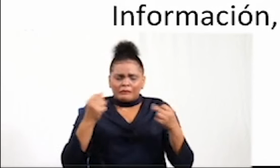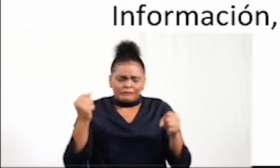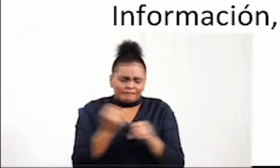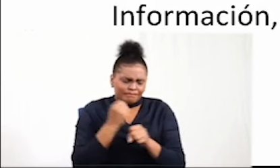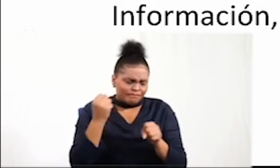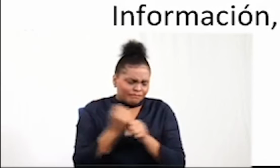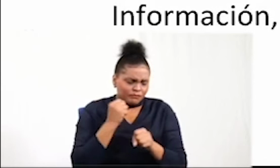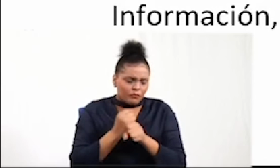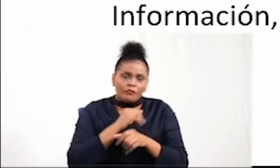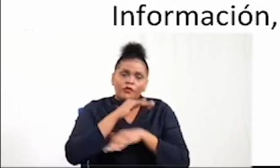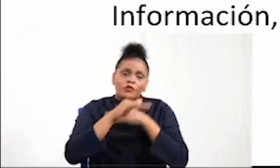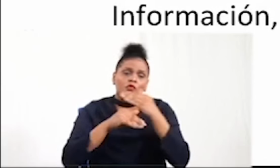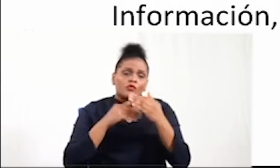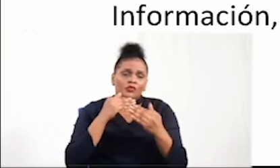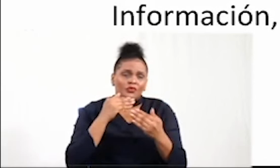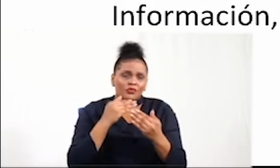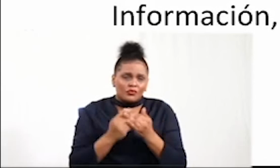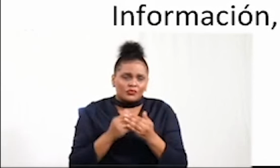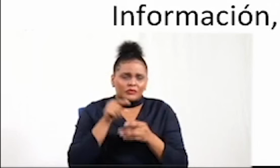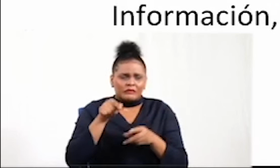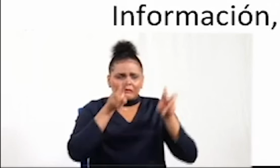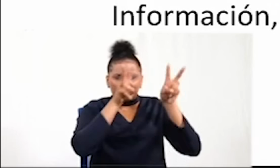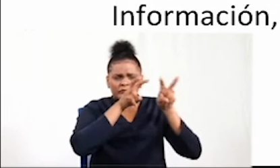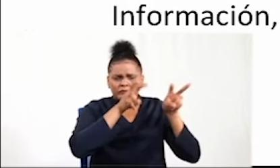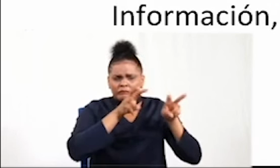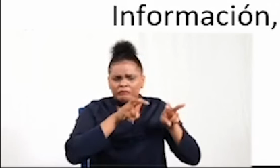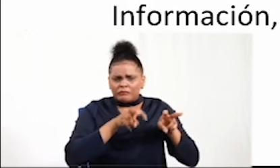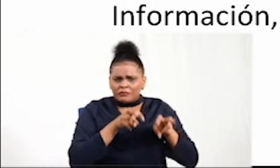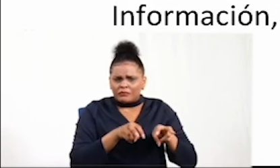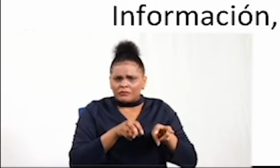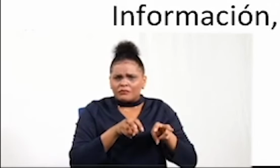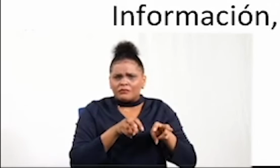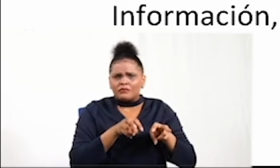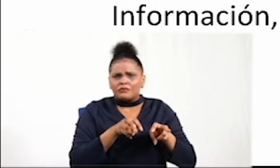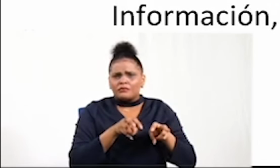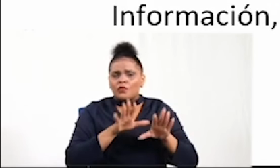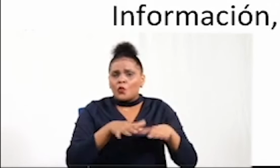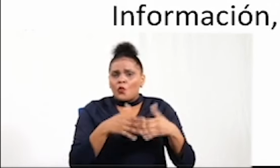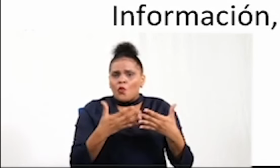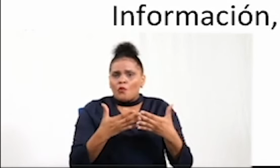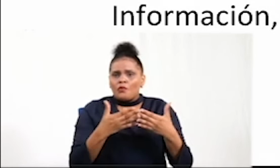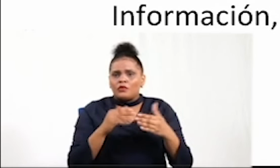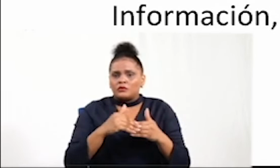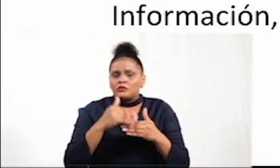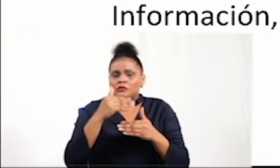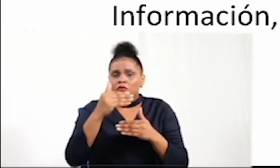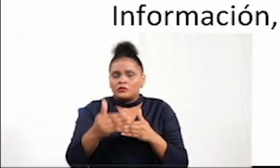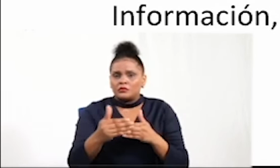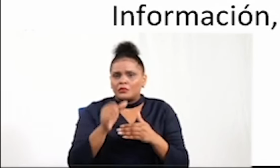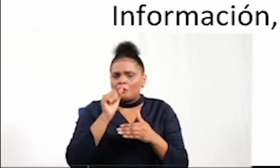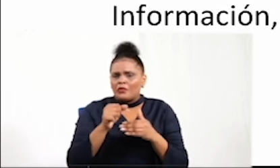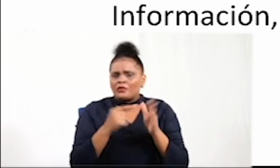ya en la actualización de este diagnóstico con data de las siguientes elecciones pero lo más interesante